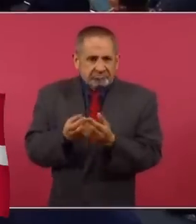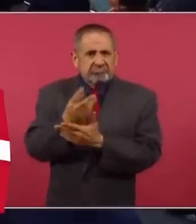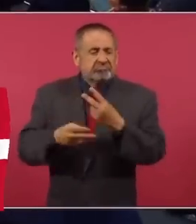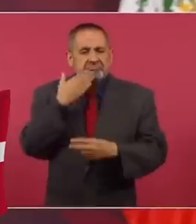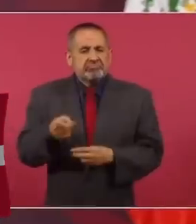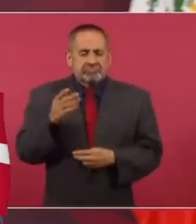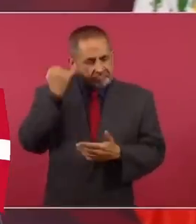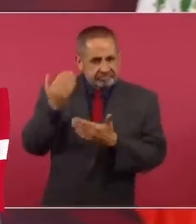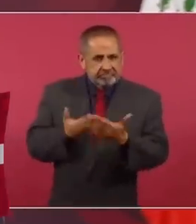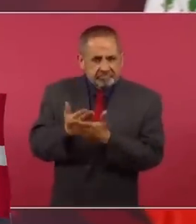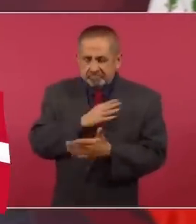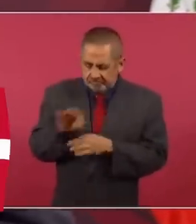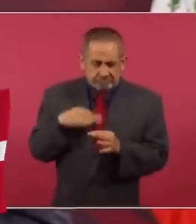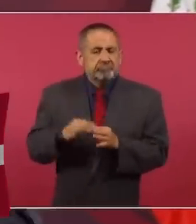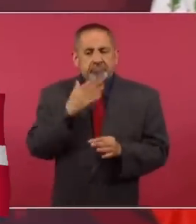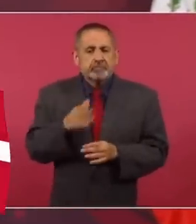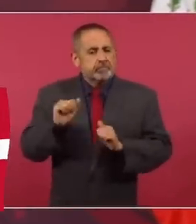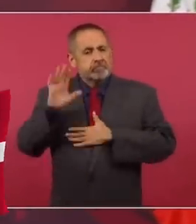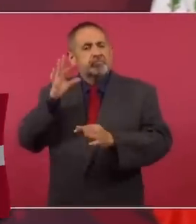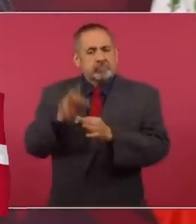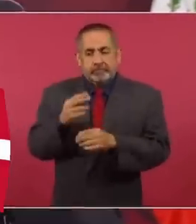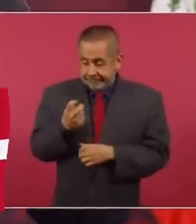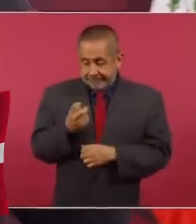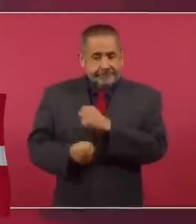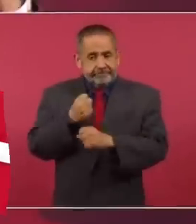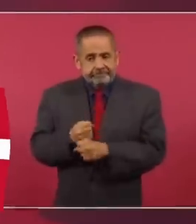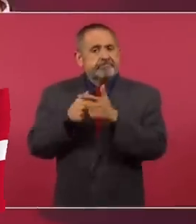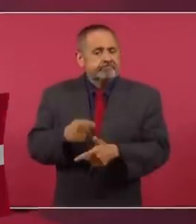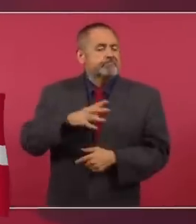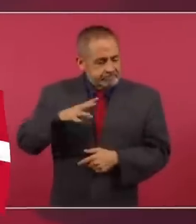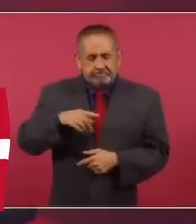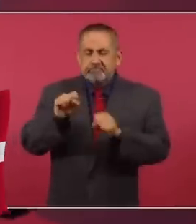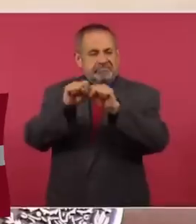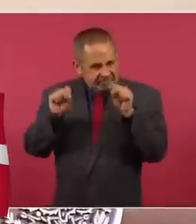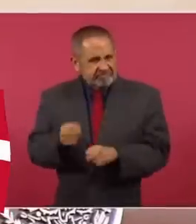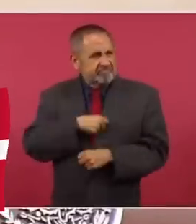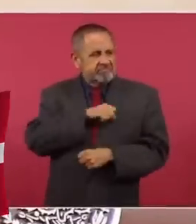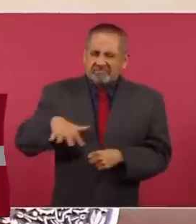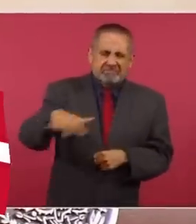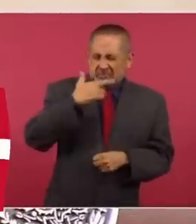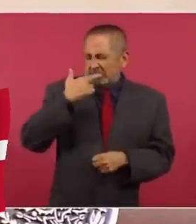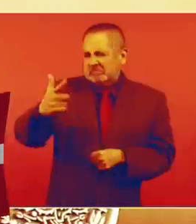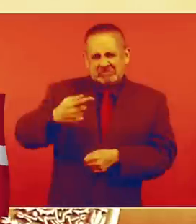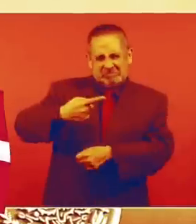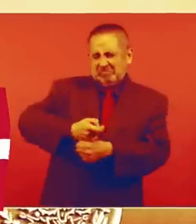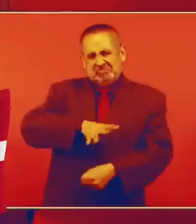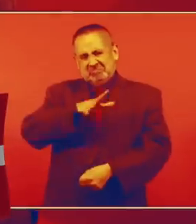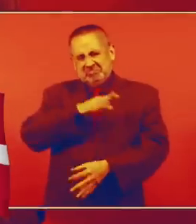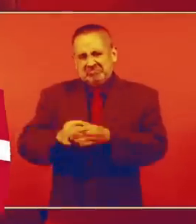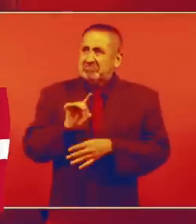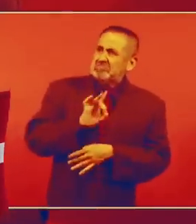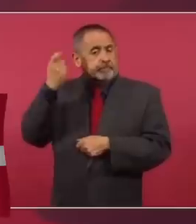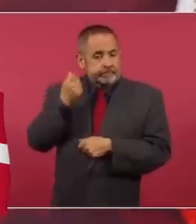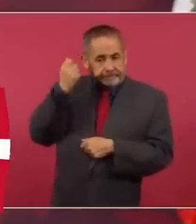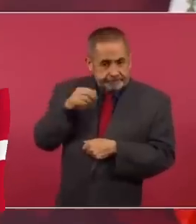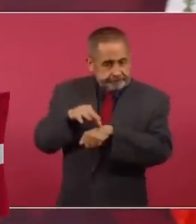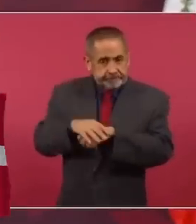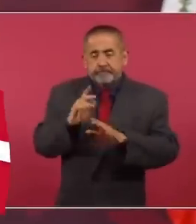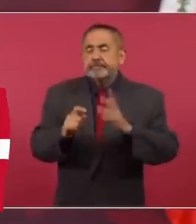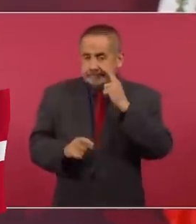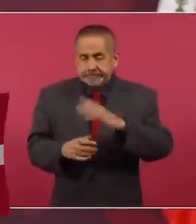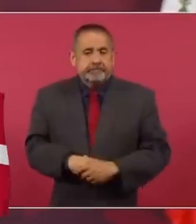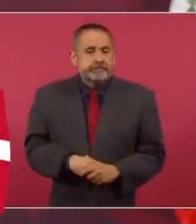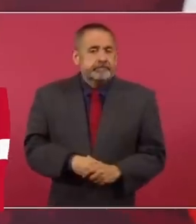adelante y vamos a cumplir con el compromiso de que este año tengamos un sistema de salud de primera, mejor que el de Dinamarca.